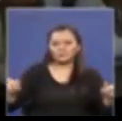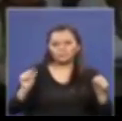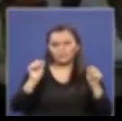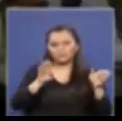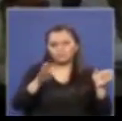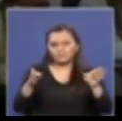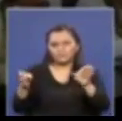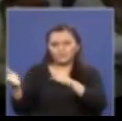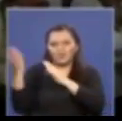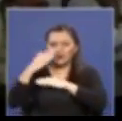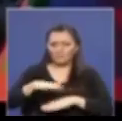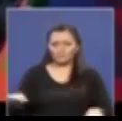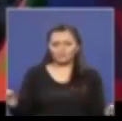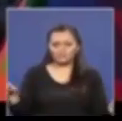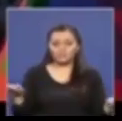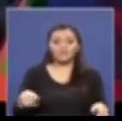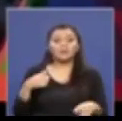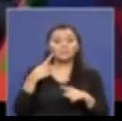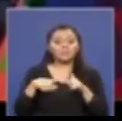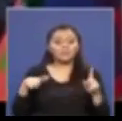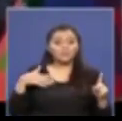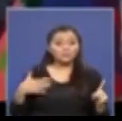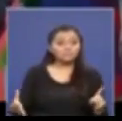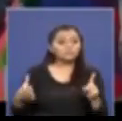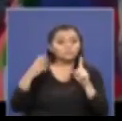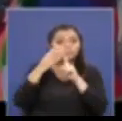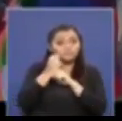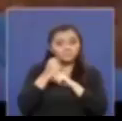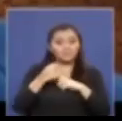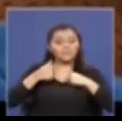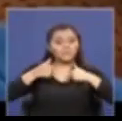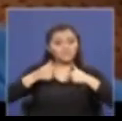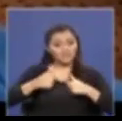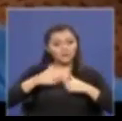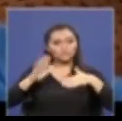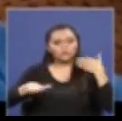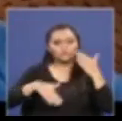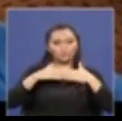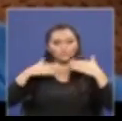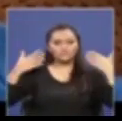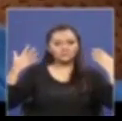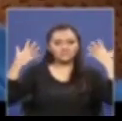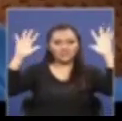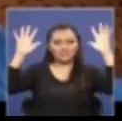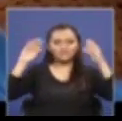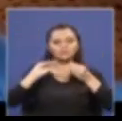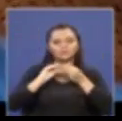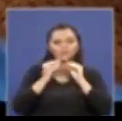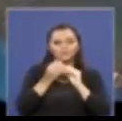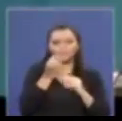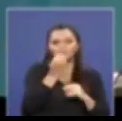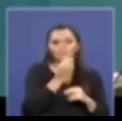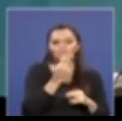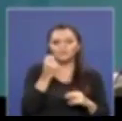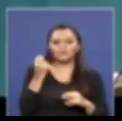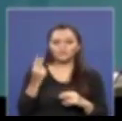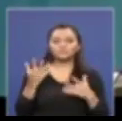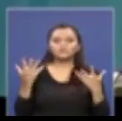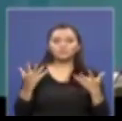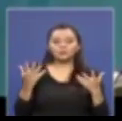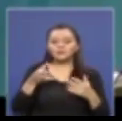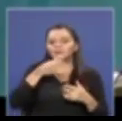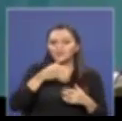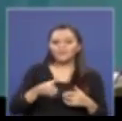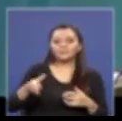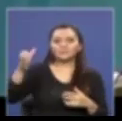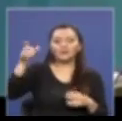civilización. Pero si logramos esa victoria, celebraremos la conferencia 22 con el